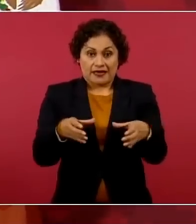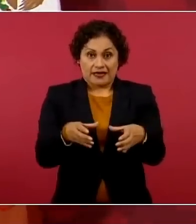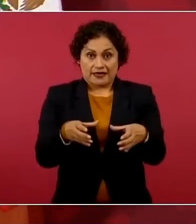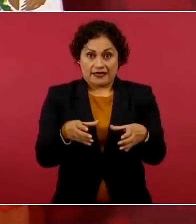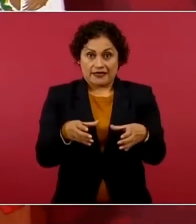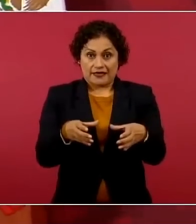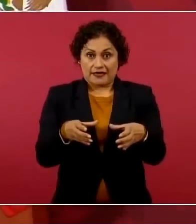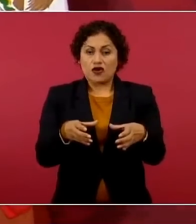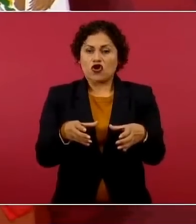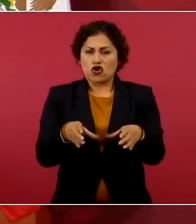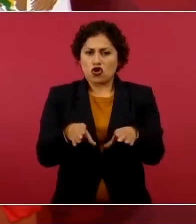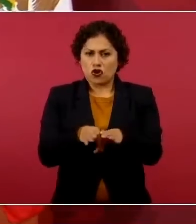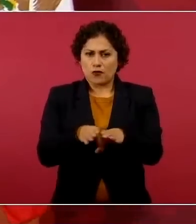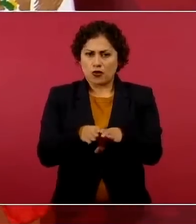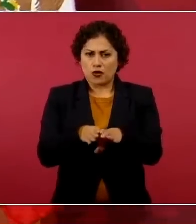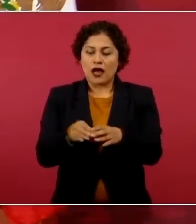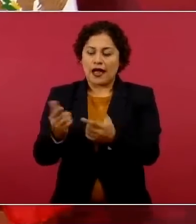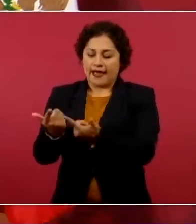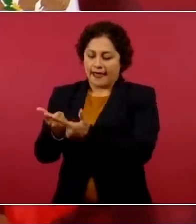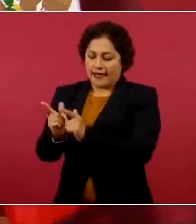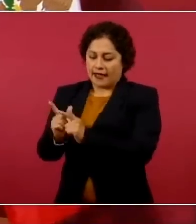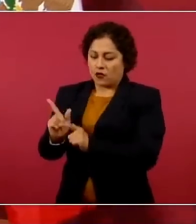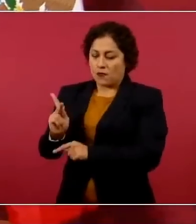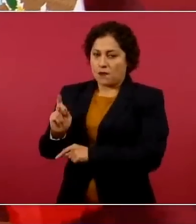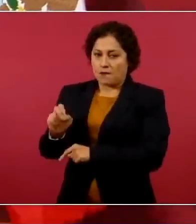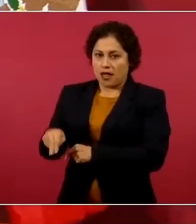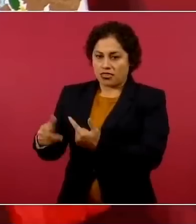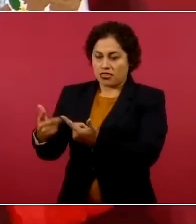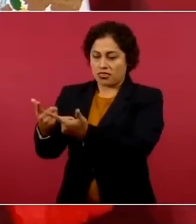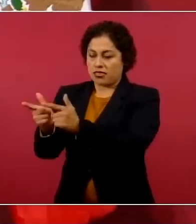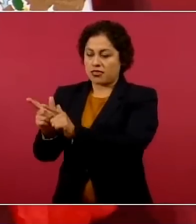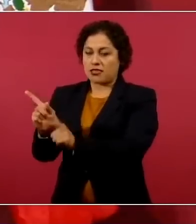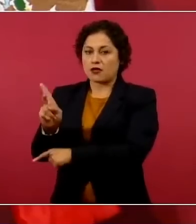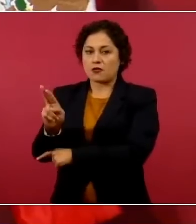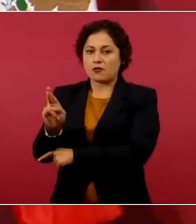PAN y los del PRI.